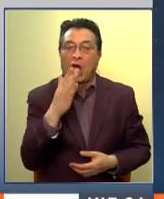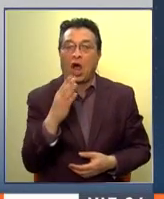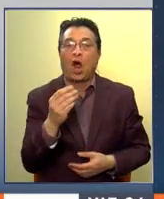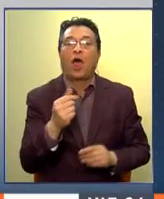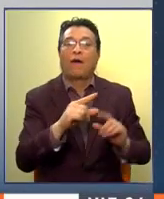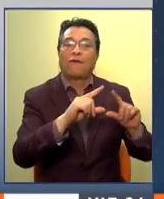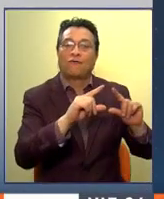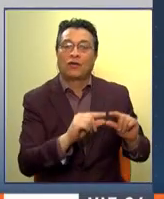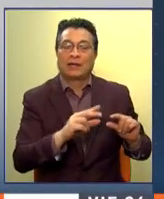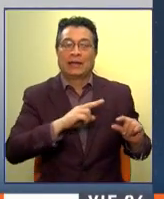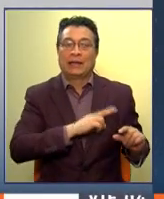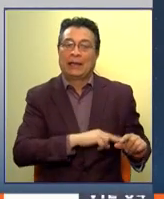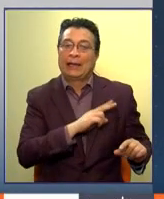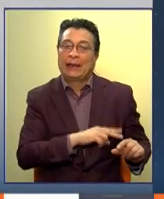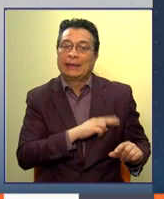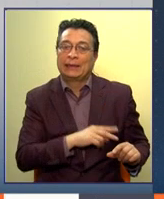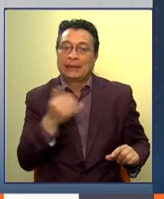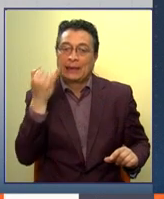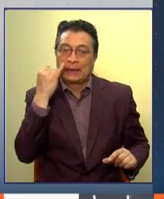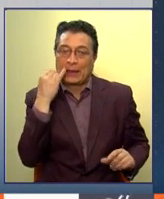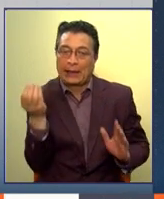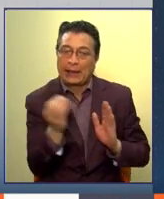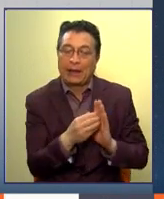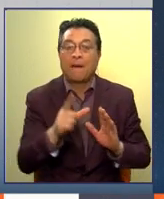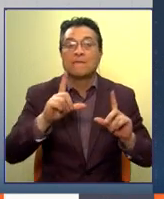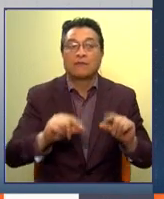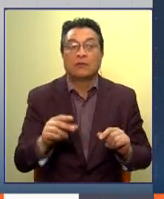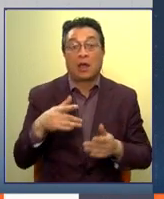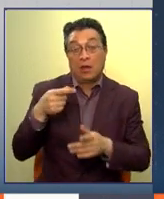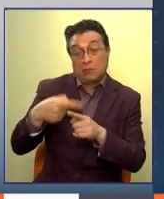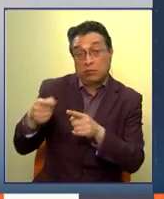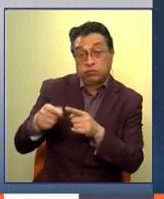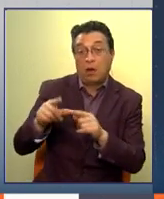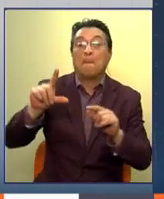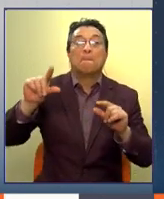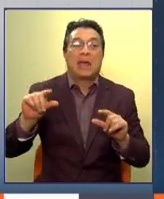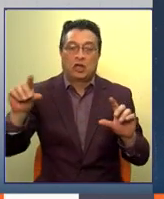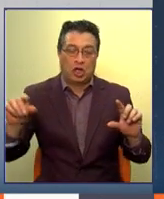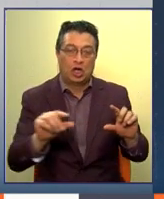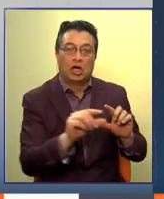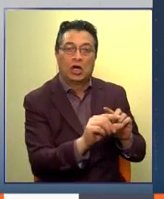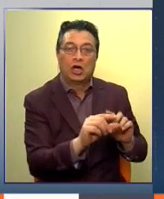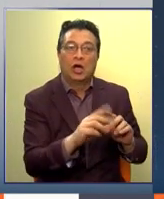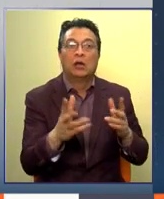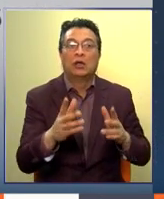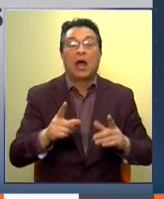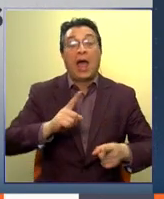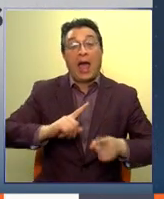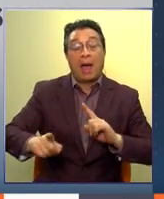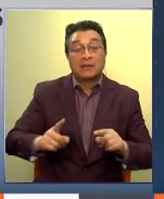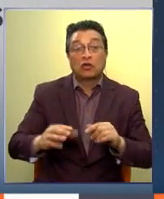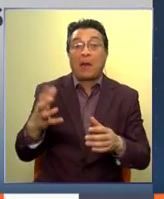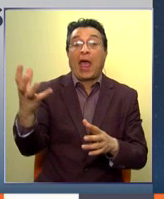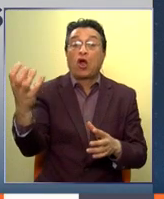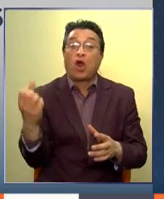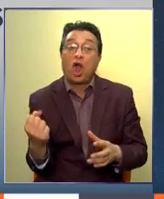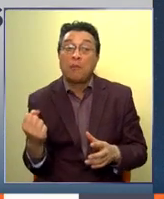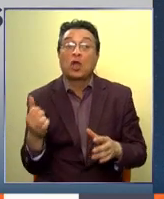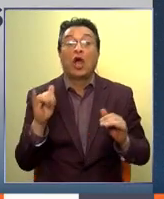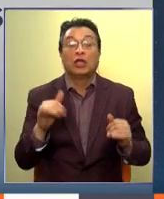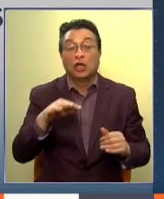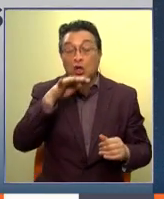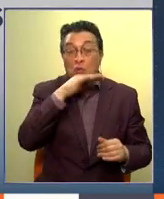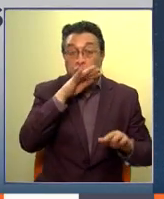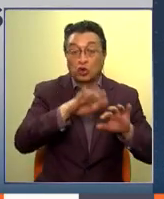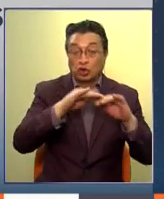oferta. Tasas de intereses más bajas, si tengo una deuda, pagar menos por ella. Costo de administración más económicos y también por el uso